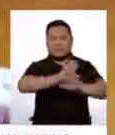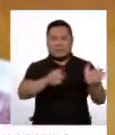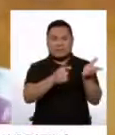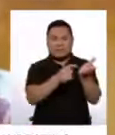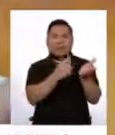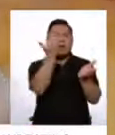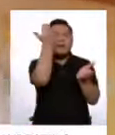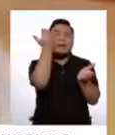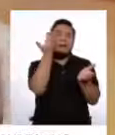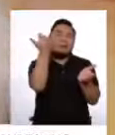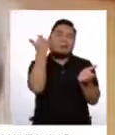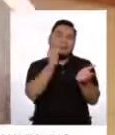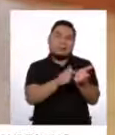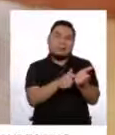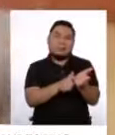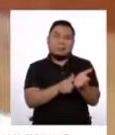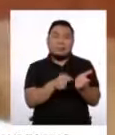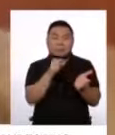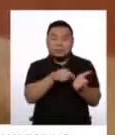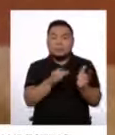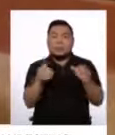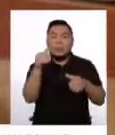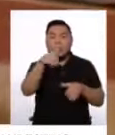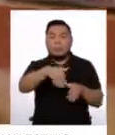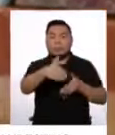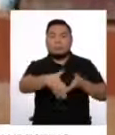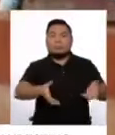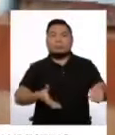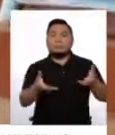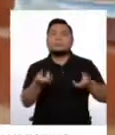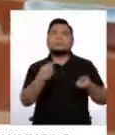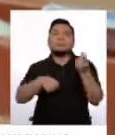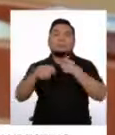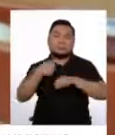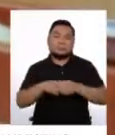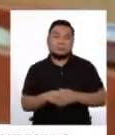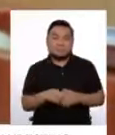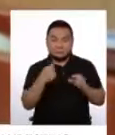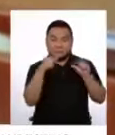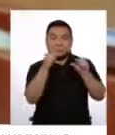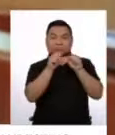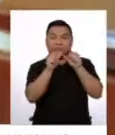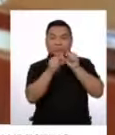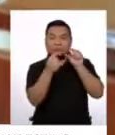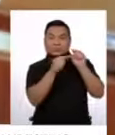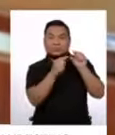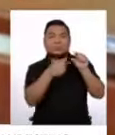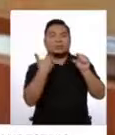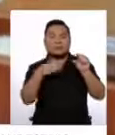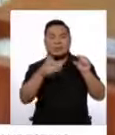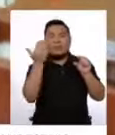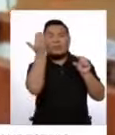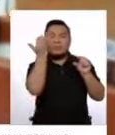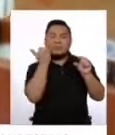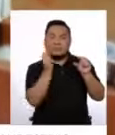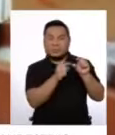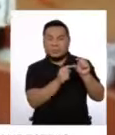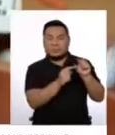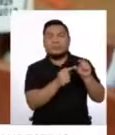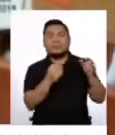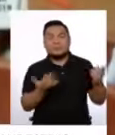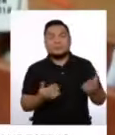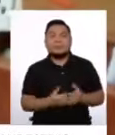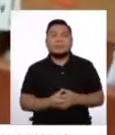que estaban siendo pues vendidos para los compradores en esta época de emergencia y